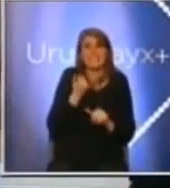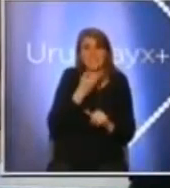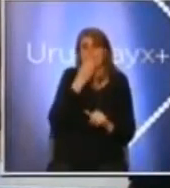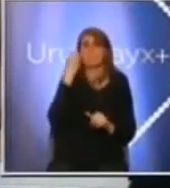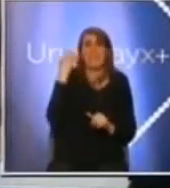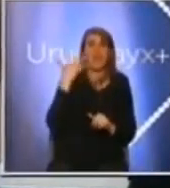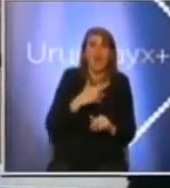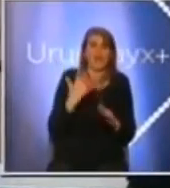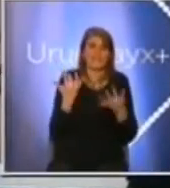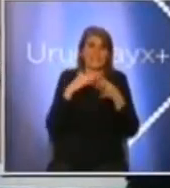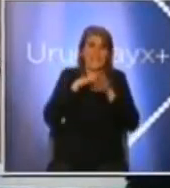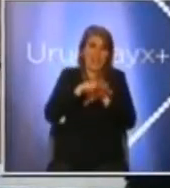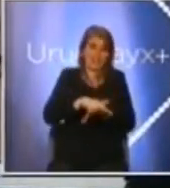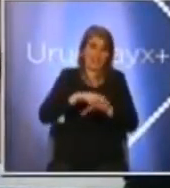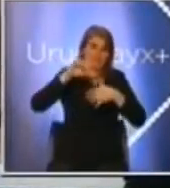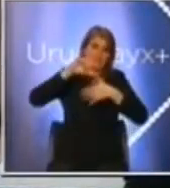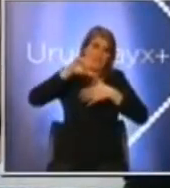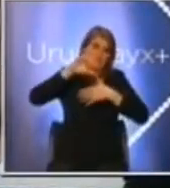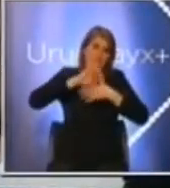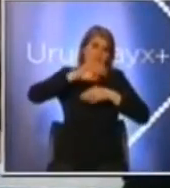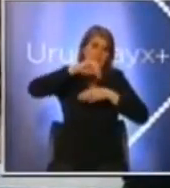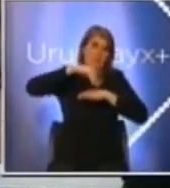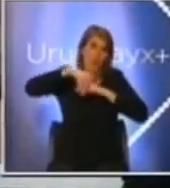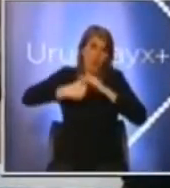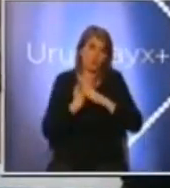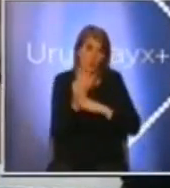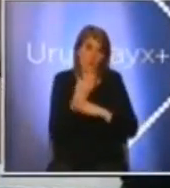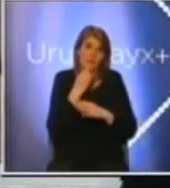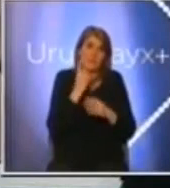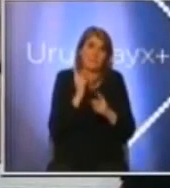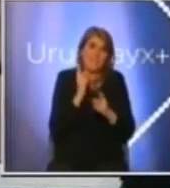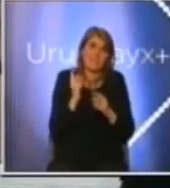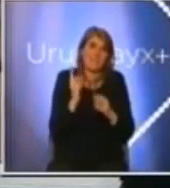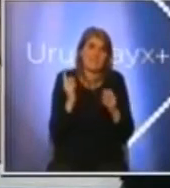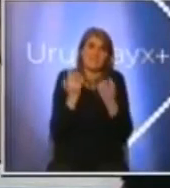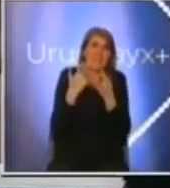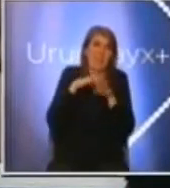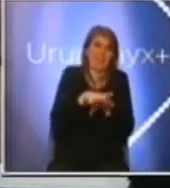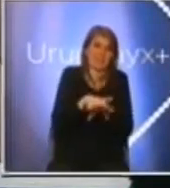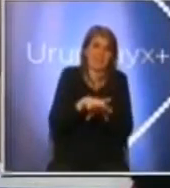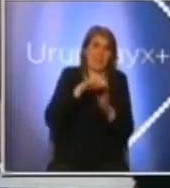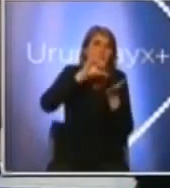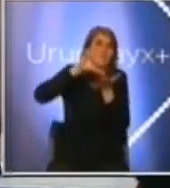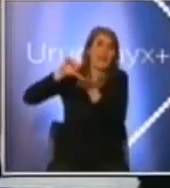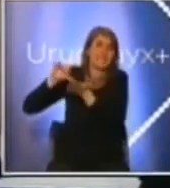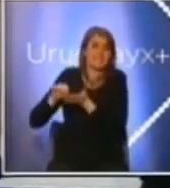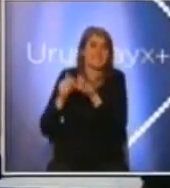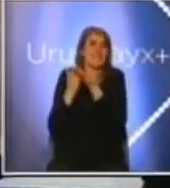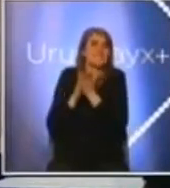integración regional e inserción internacional, un proceso de integración regional